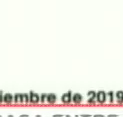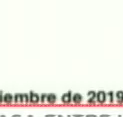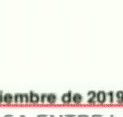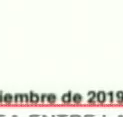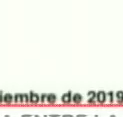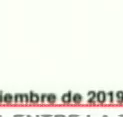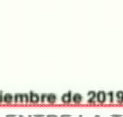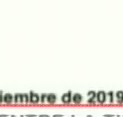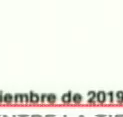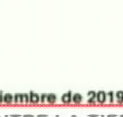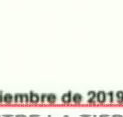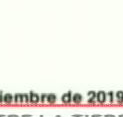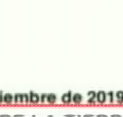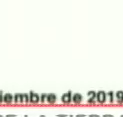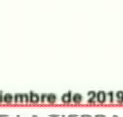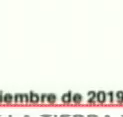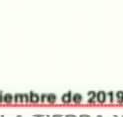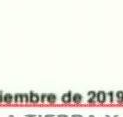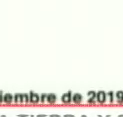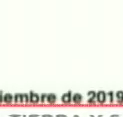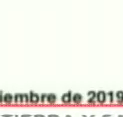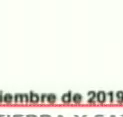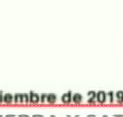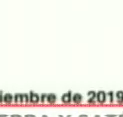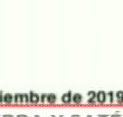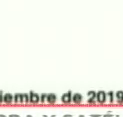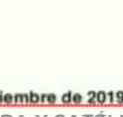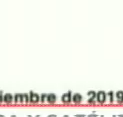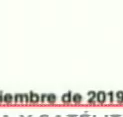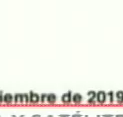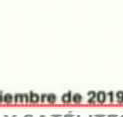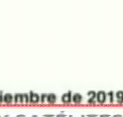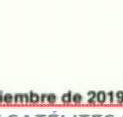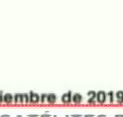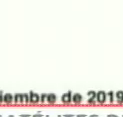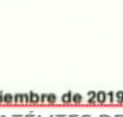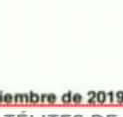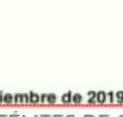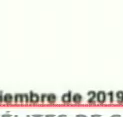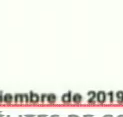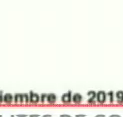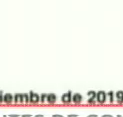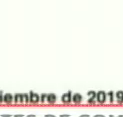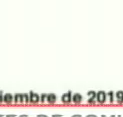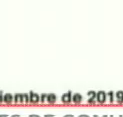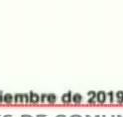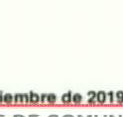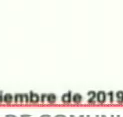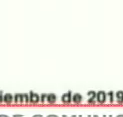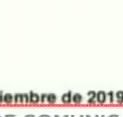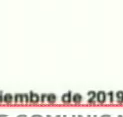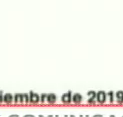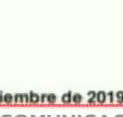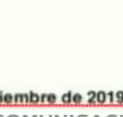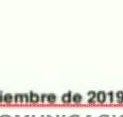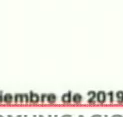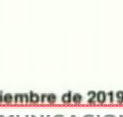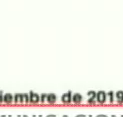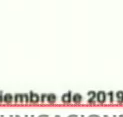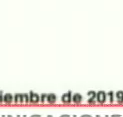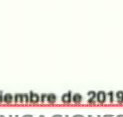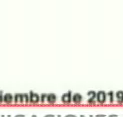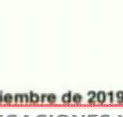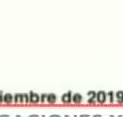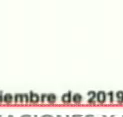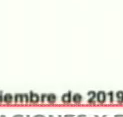en la generación de mayores y mejores niveles de convivencia y paz en la sociedad venezolana. Dos conceptos muy relacionados con lo que